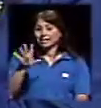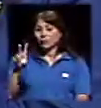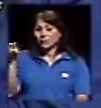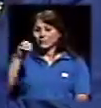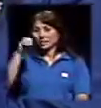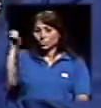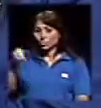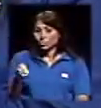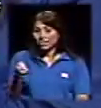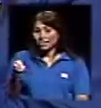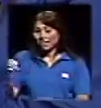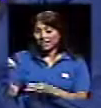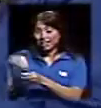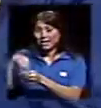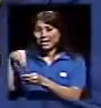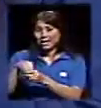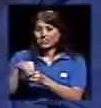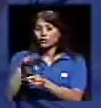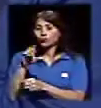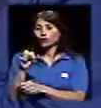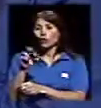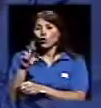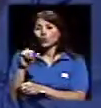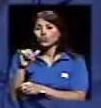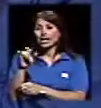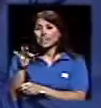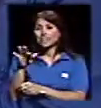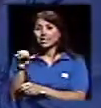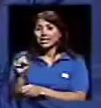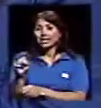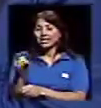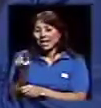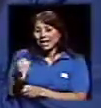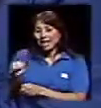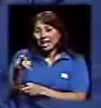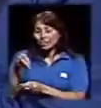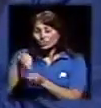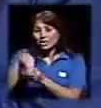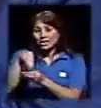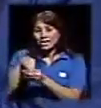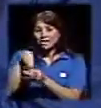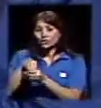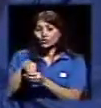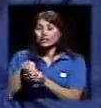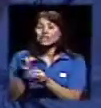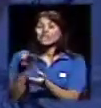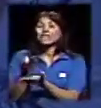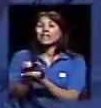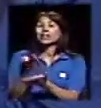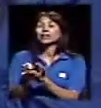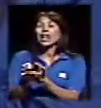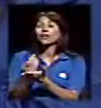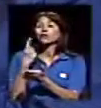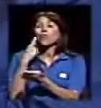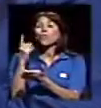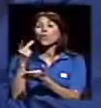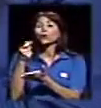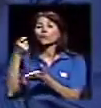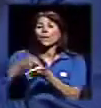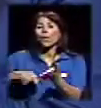57% de ingresos corrientes, que a su vez están financiados por la carga tributaria, por los impuestos que